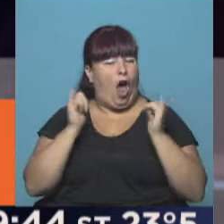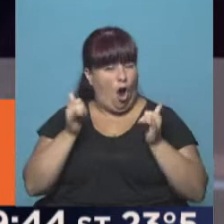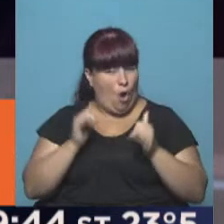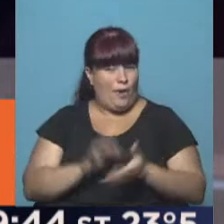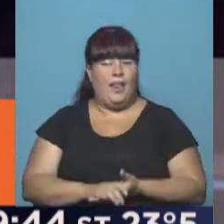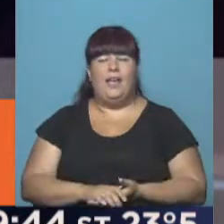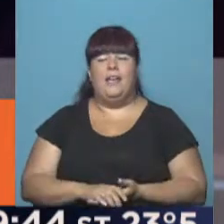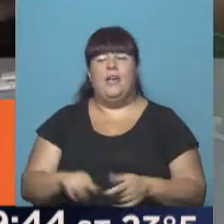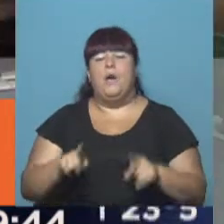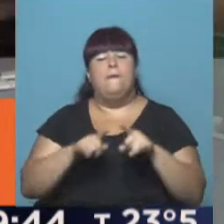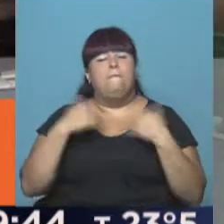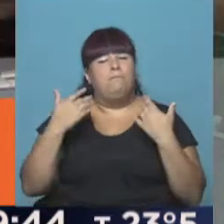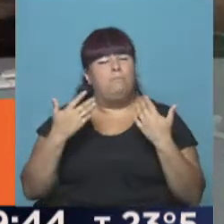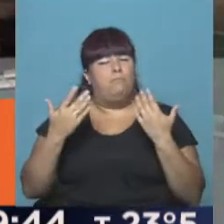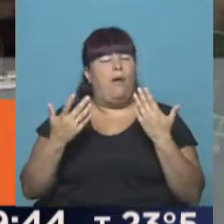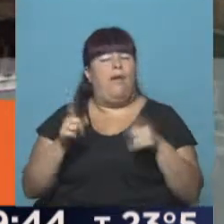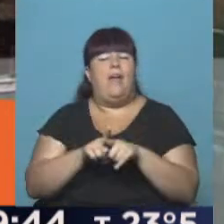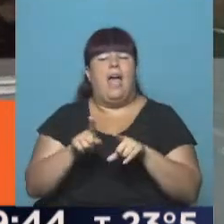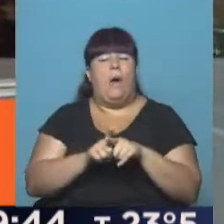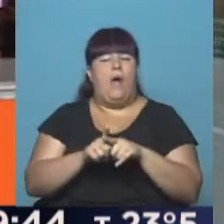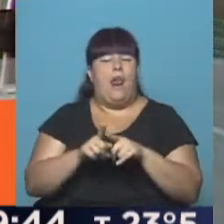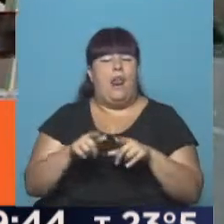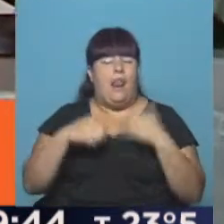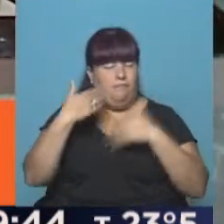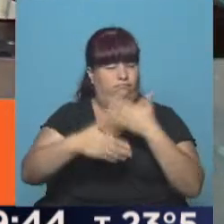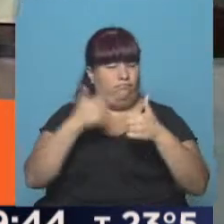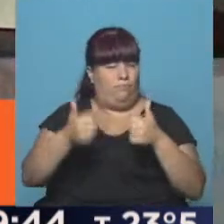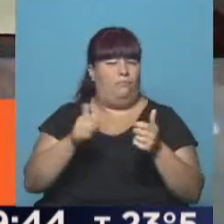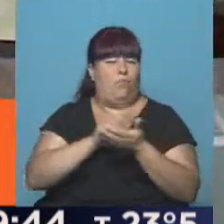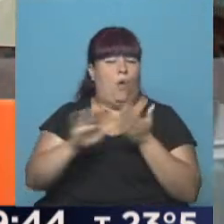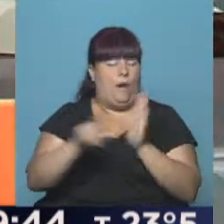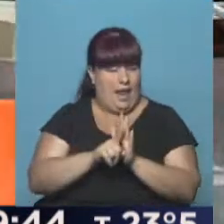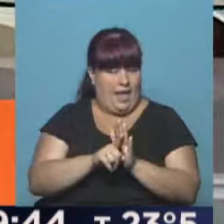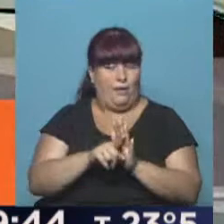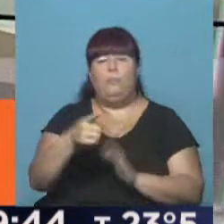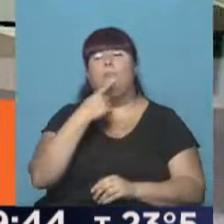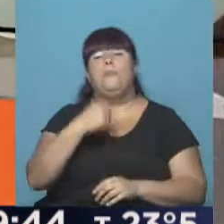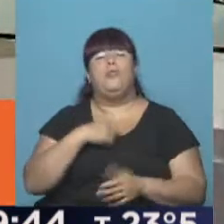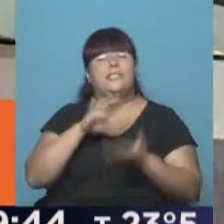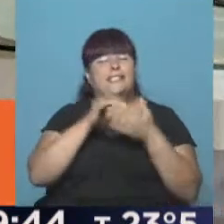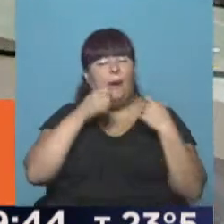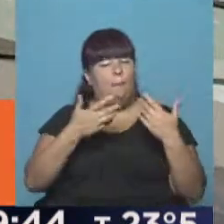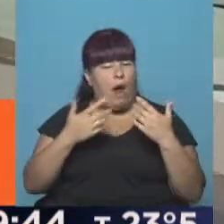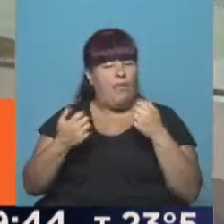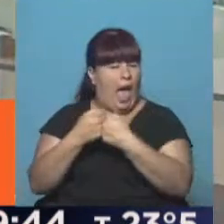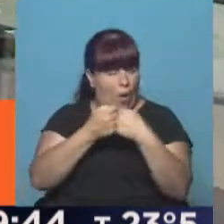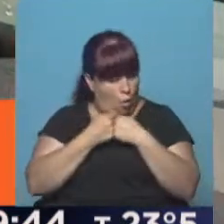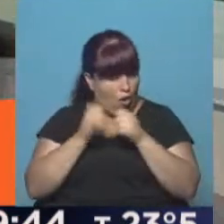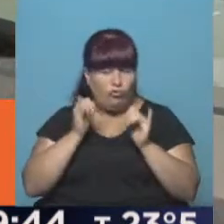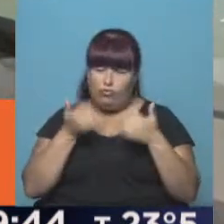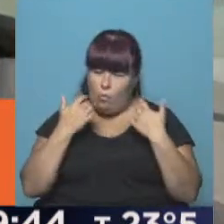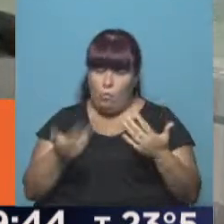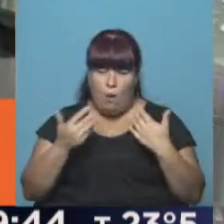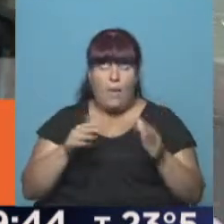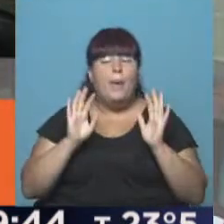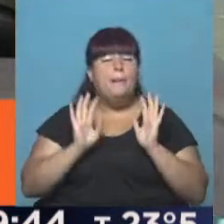adolescentes que pueda llevar bien llevado el nuevo régimen. Vos me preguntabas si se podía tener consenso. Sí se puede tener